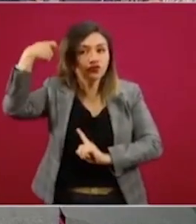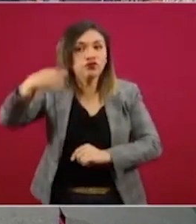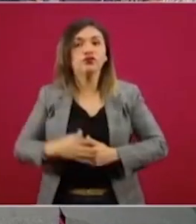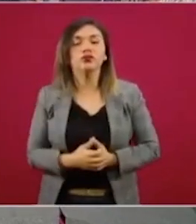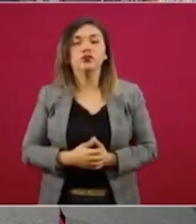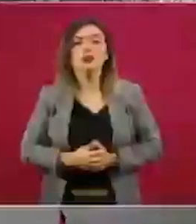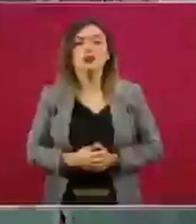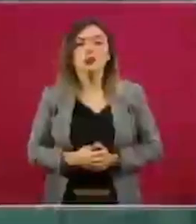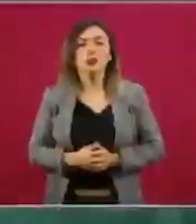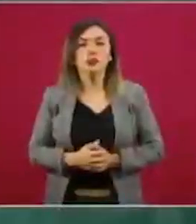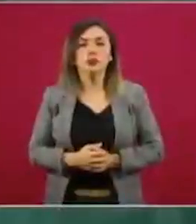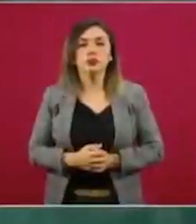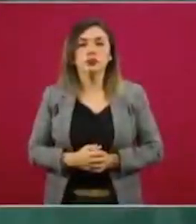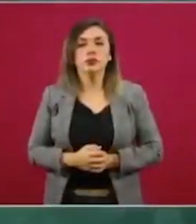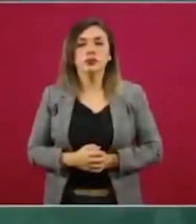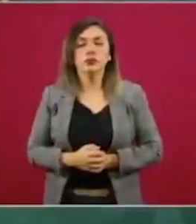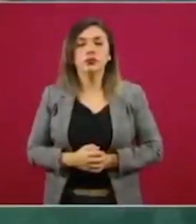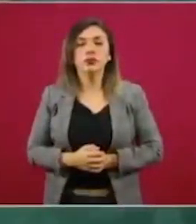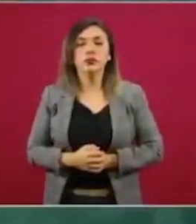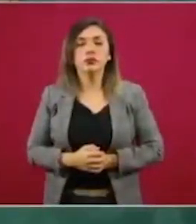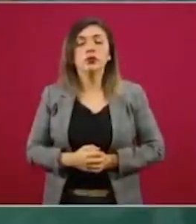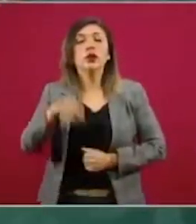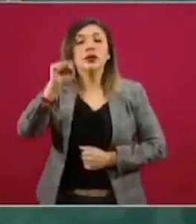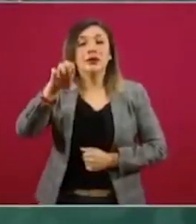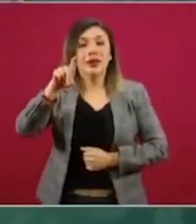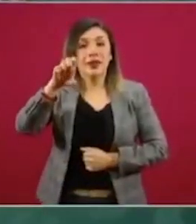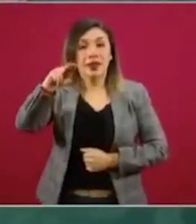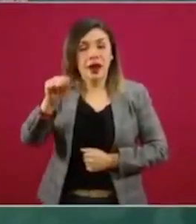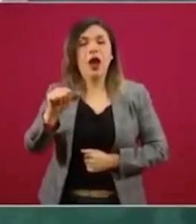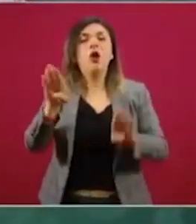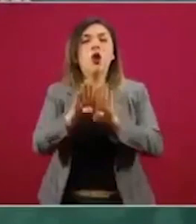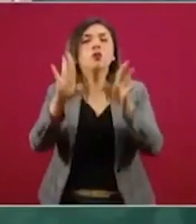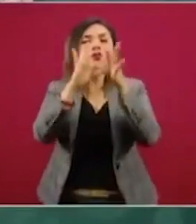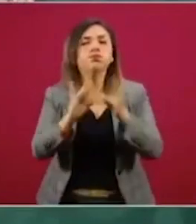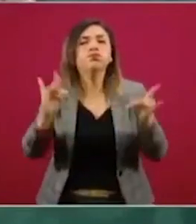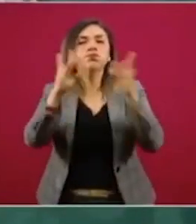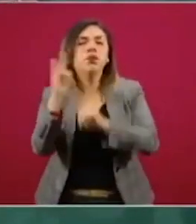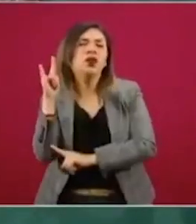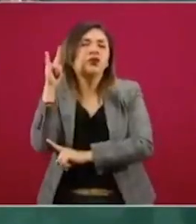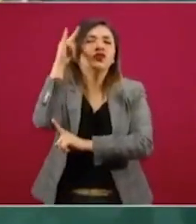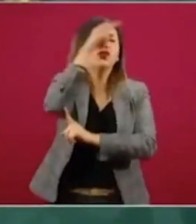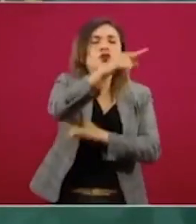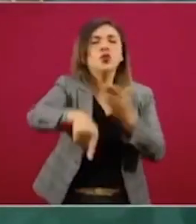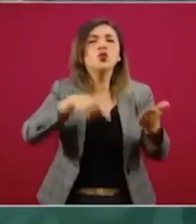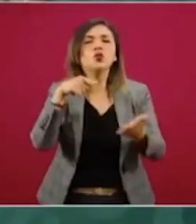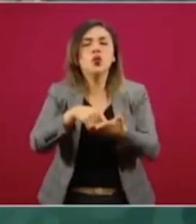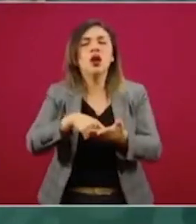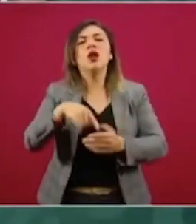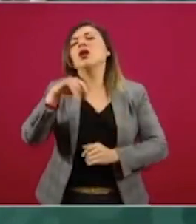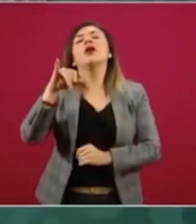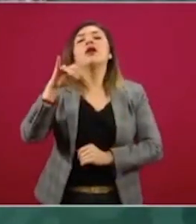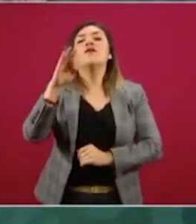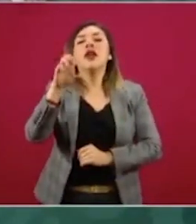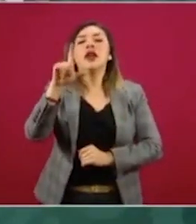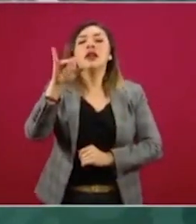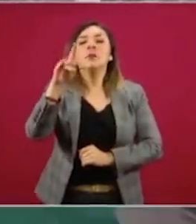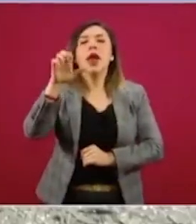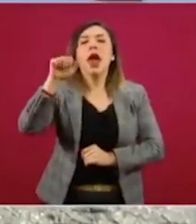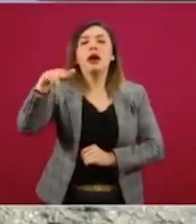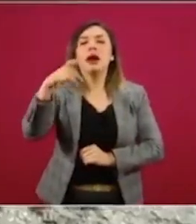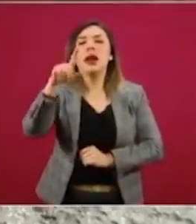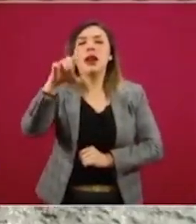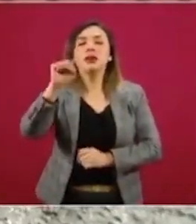Secretaría de la Defensa Nacional informa los avances en la construcción del Aeropuerto Internacional Felipe Ángeles al 4 de mayo de